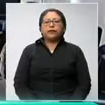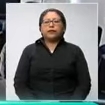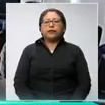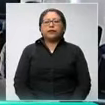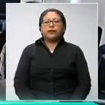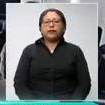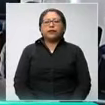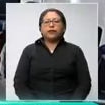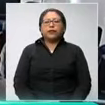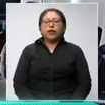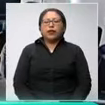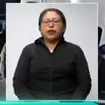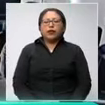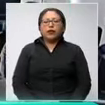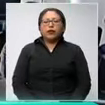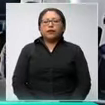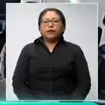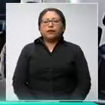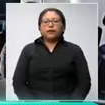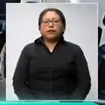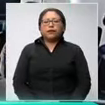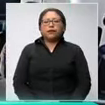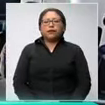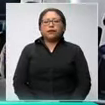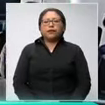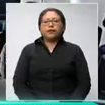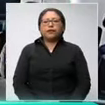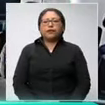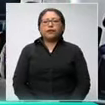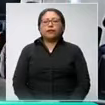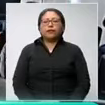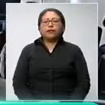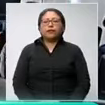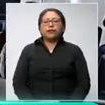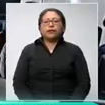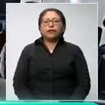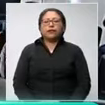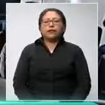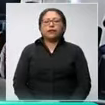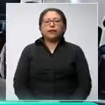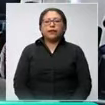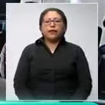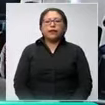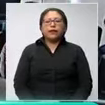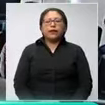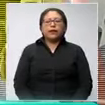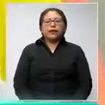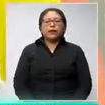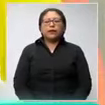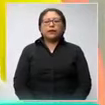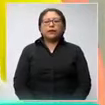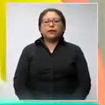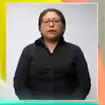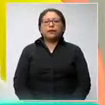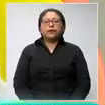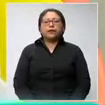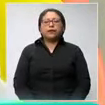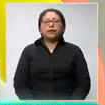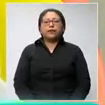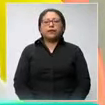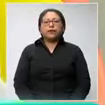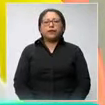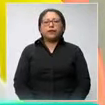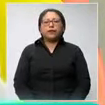campaña política del MAS y se lo ven en una fotografía entregando aportes para la campaña. En el caso